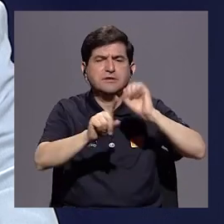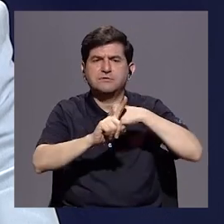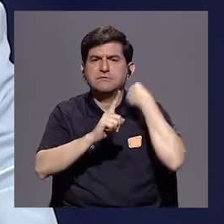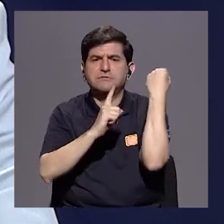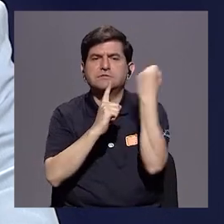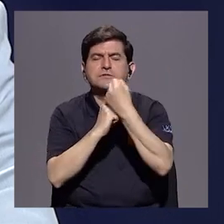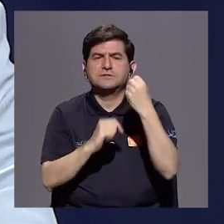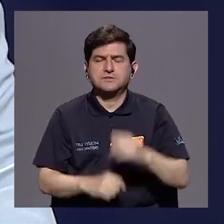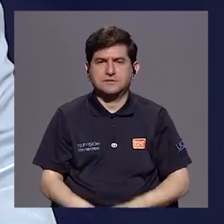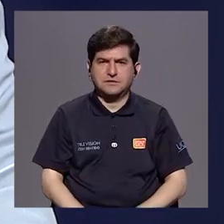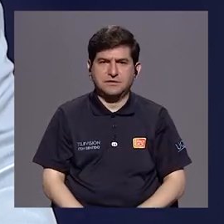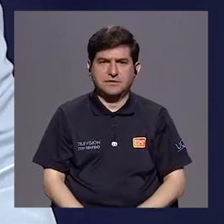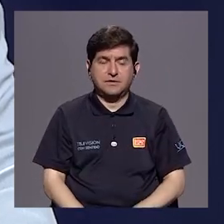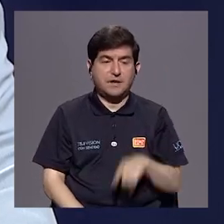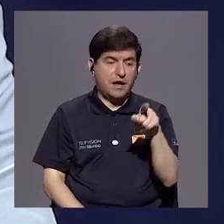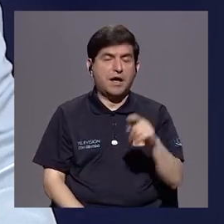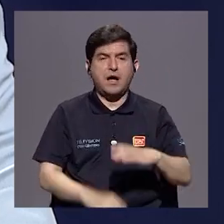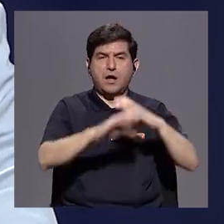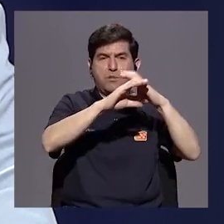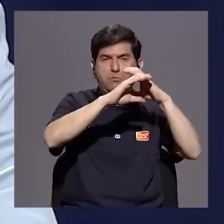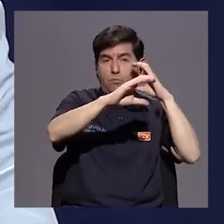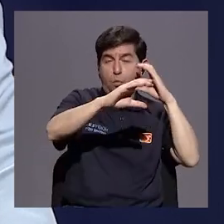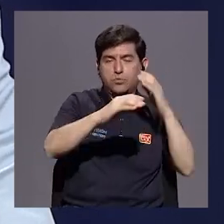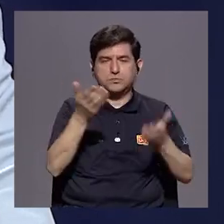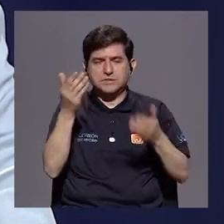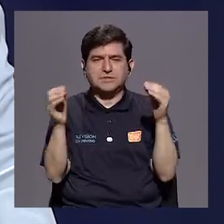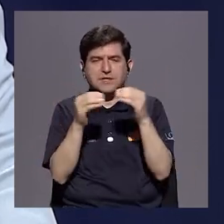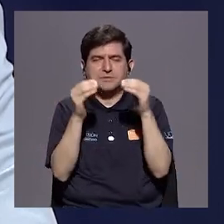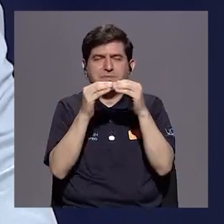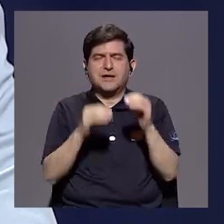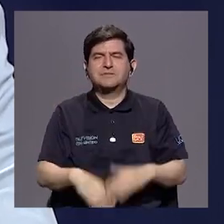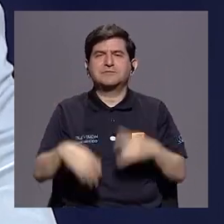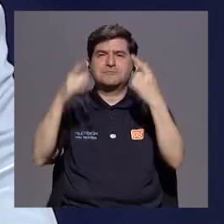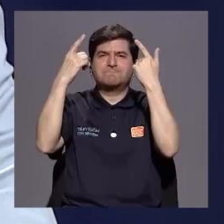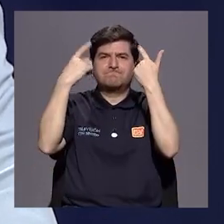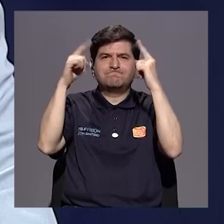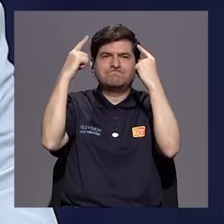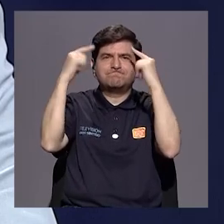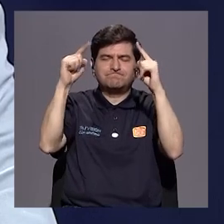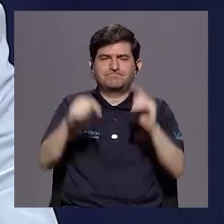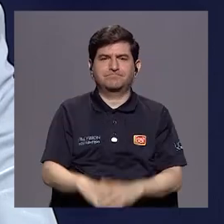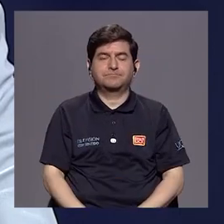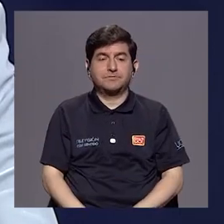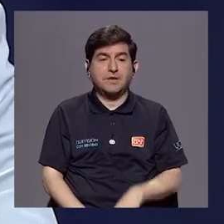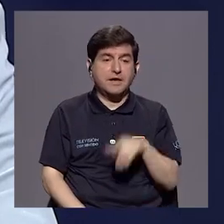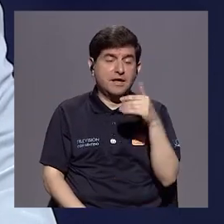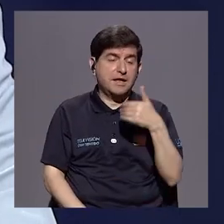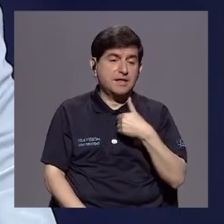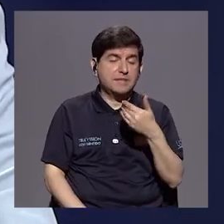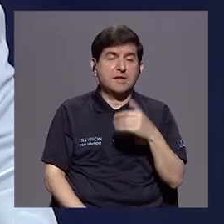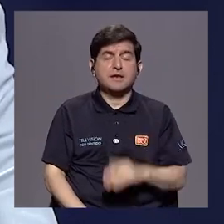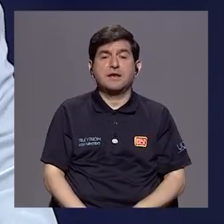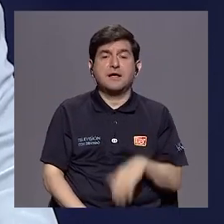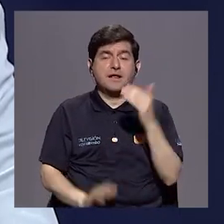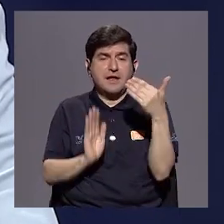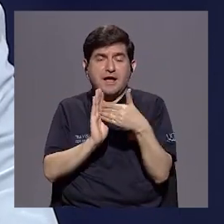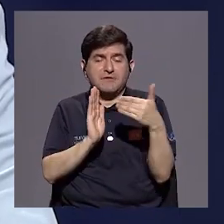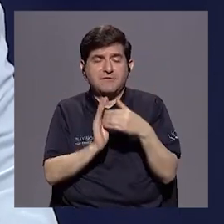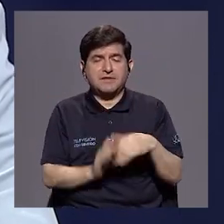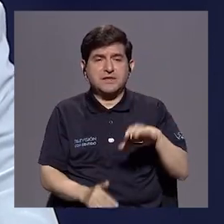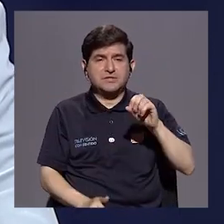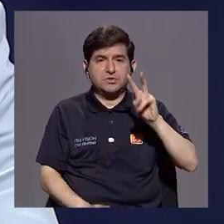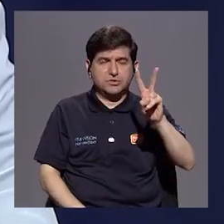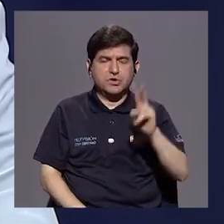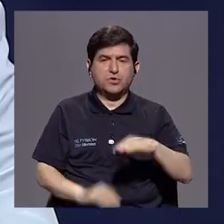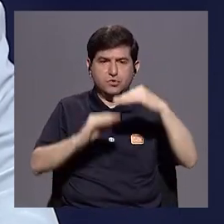para que los autobuses sean más eficientes y usen una o tengan una huella de carbono menor